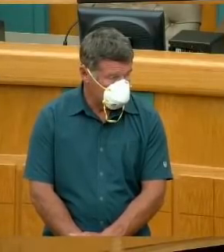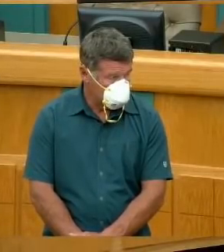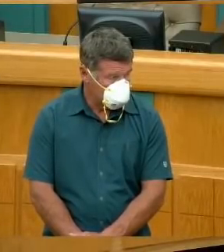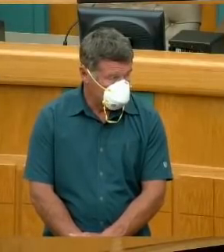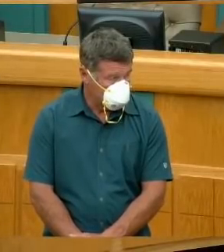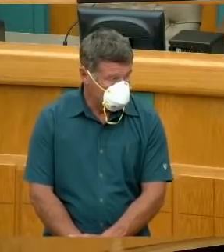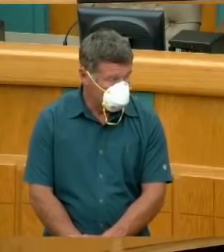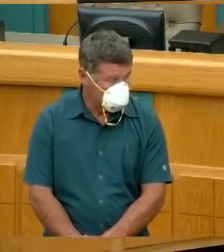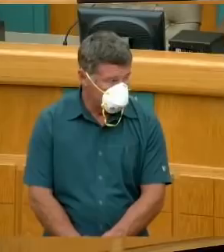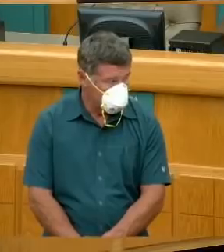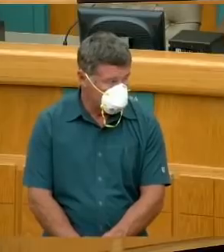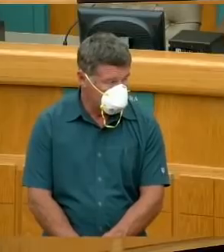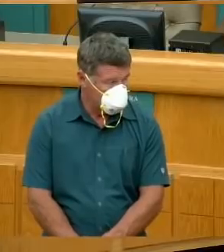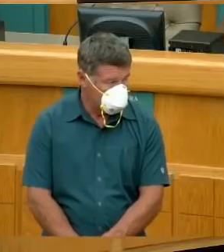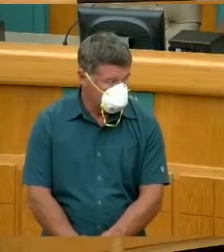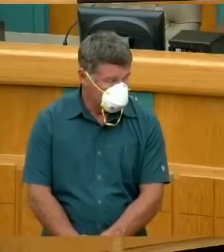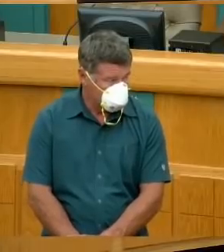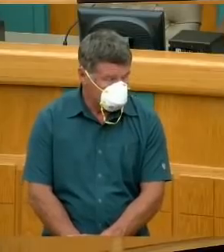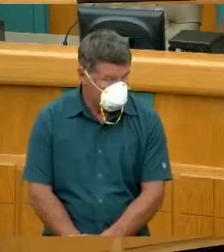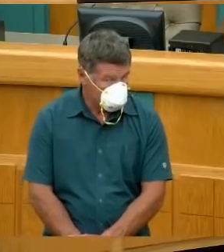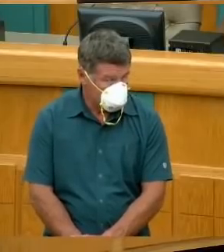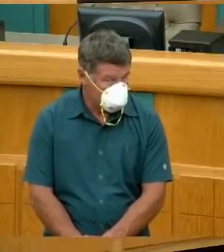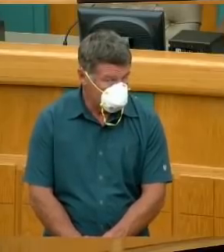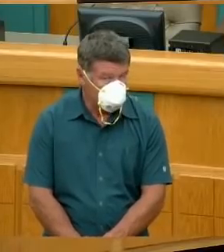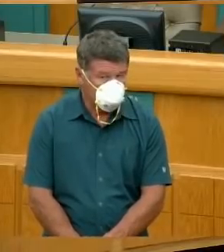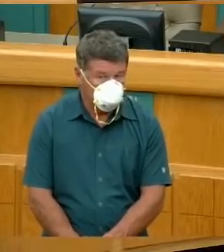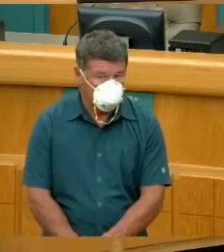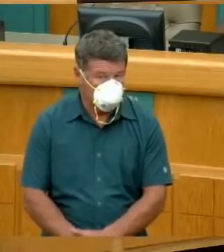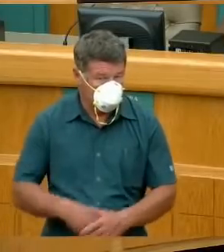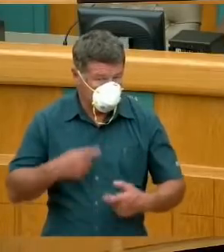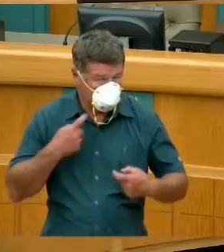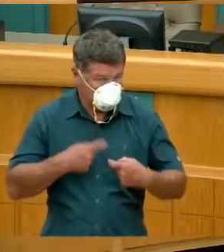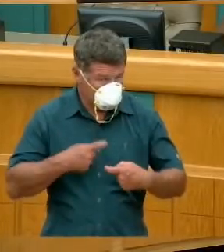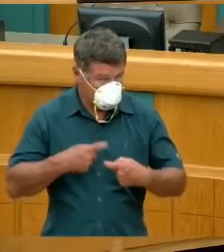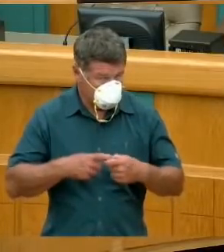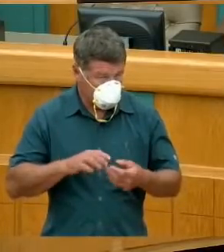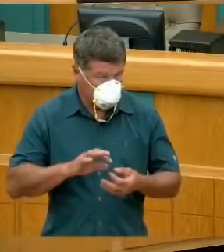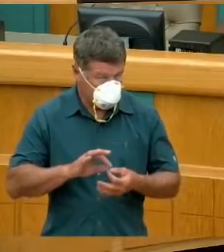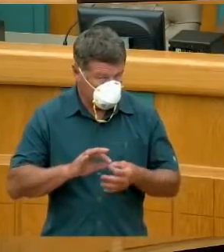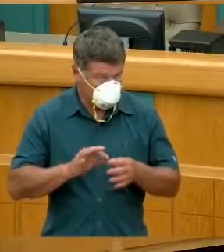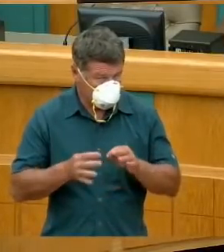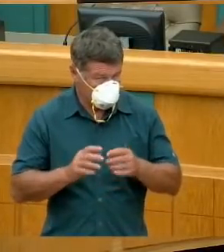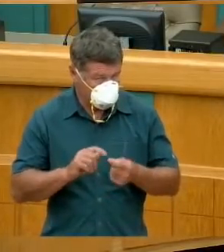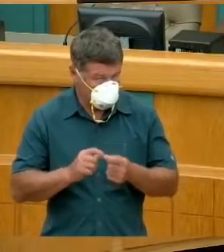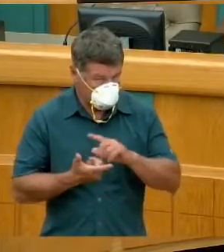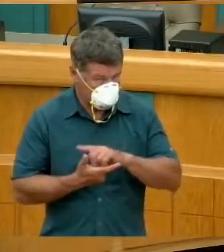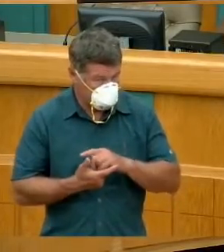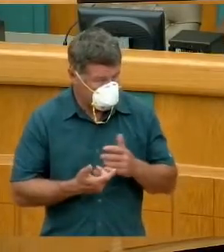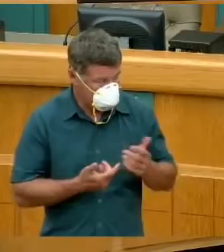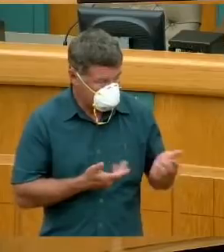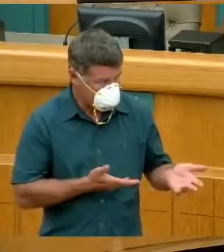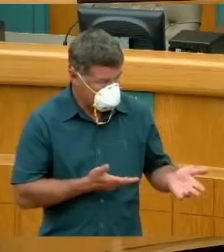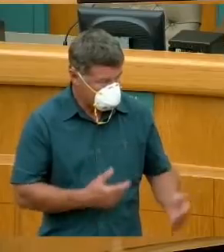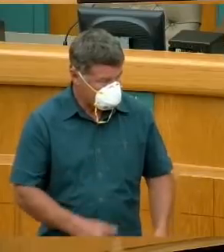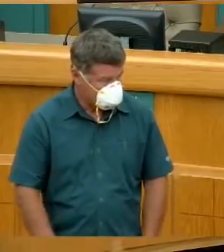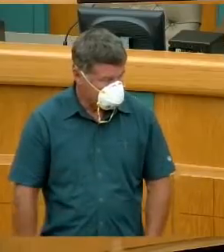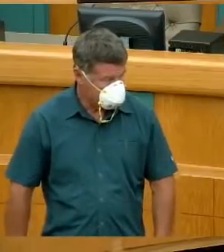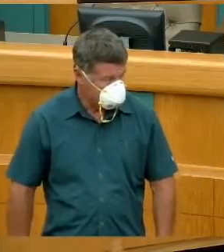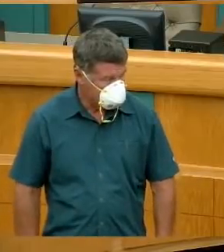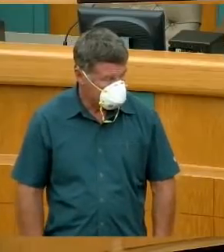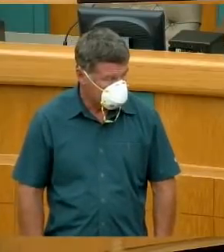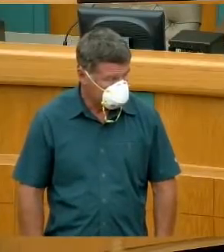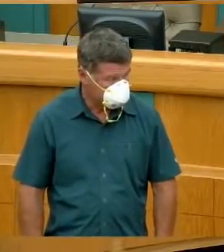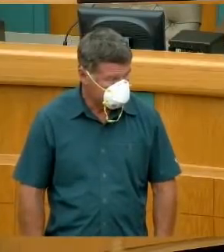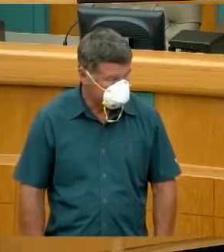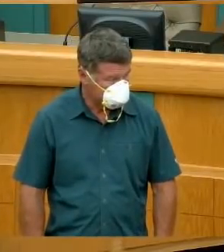que se obtenga una vacuna o medicamentos antivirales para tratar ese virus. La segunda, usted puede decir que no le importa si se contagia, prefiere salir a fiestas